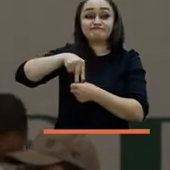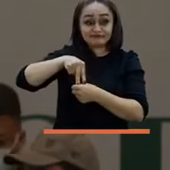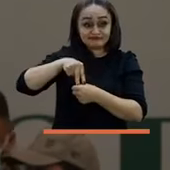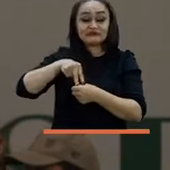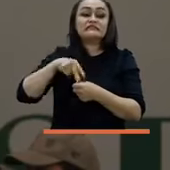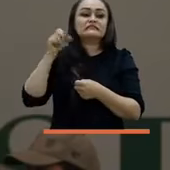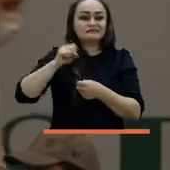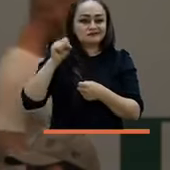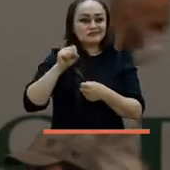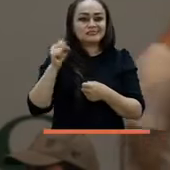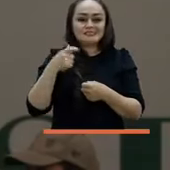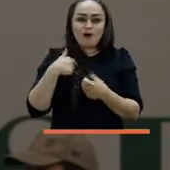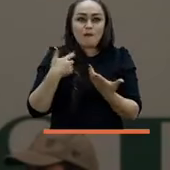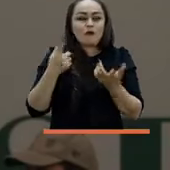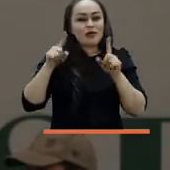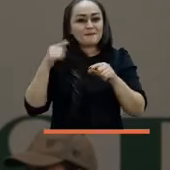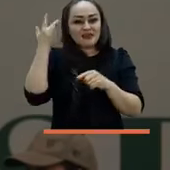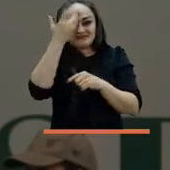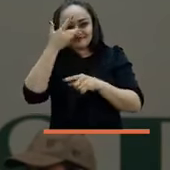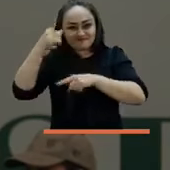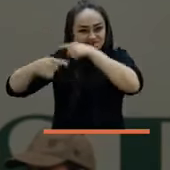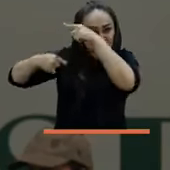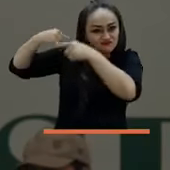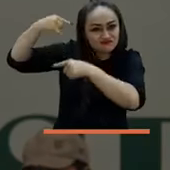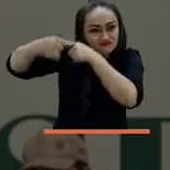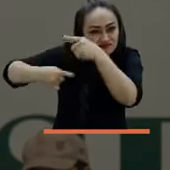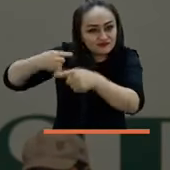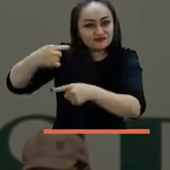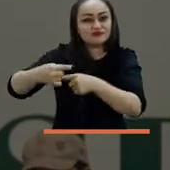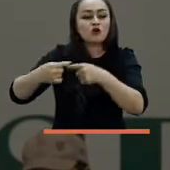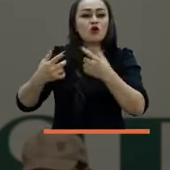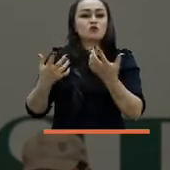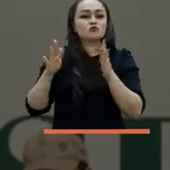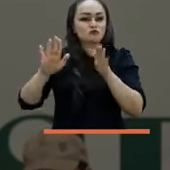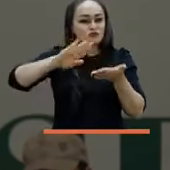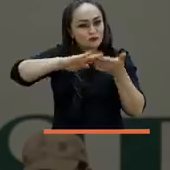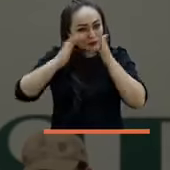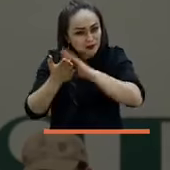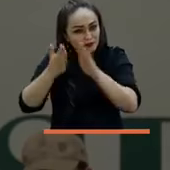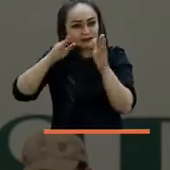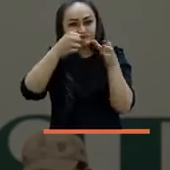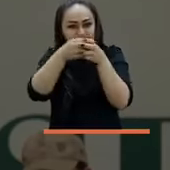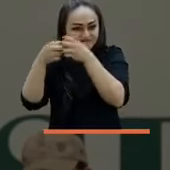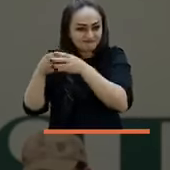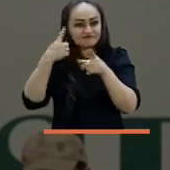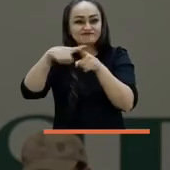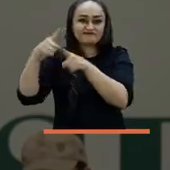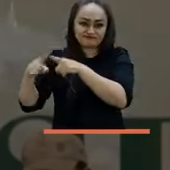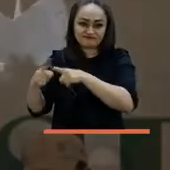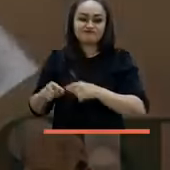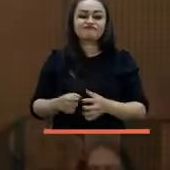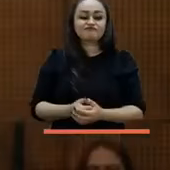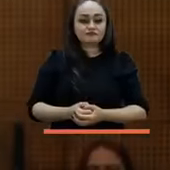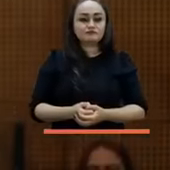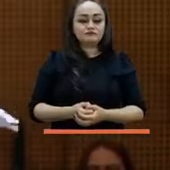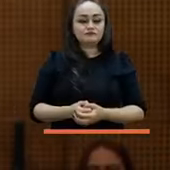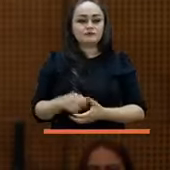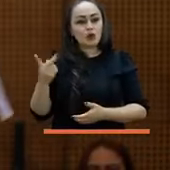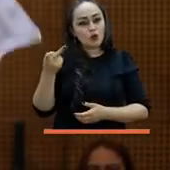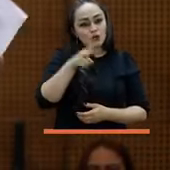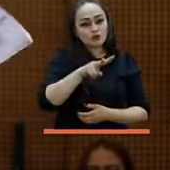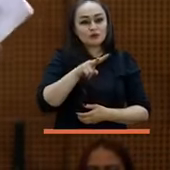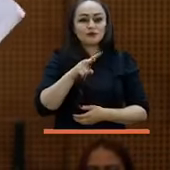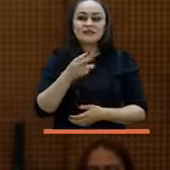sentirse afro de todas estas comunidades graciasmaria alejó cuál es la